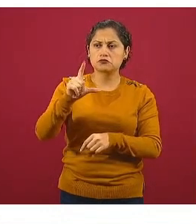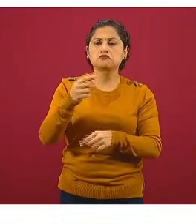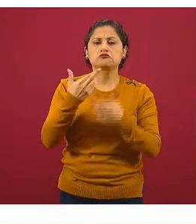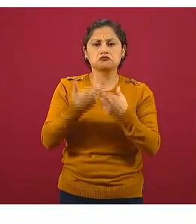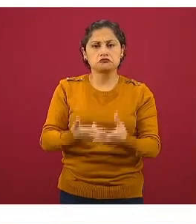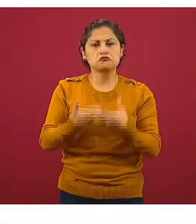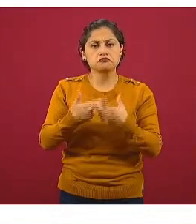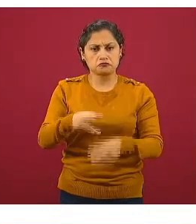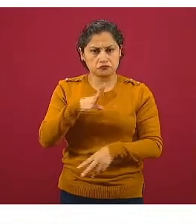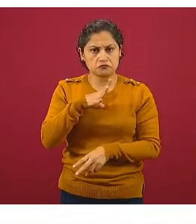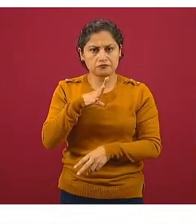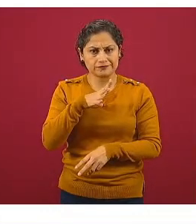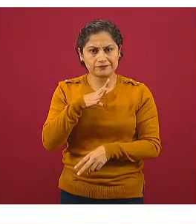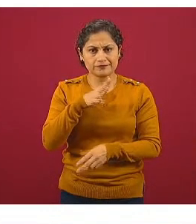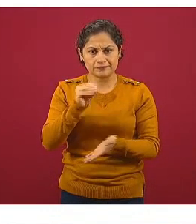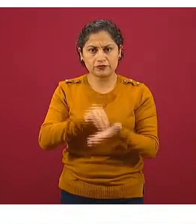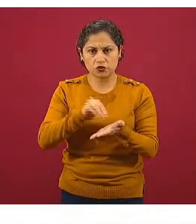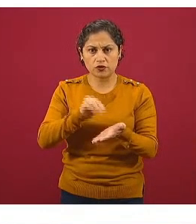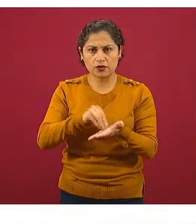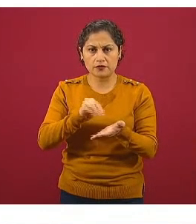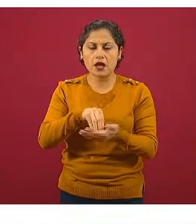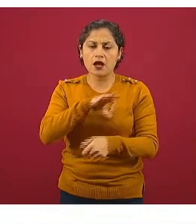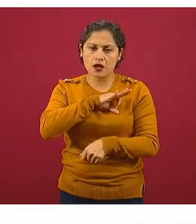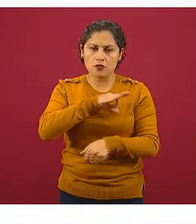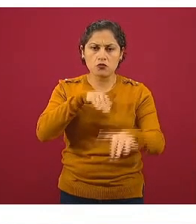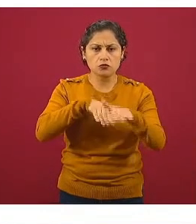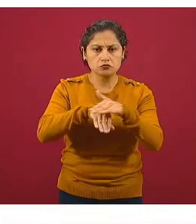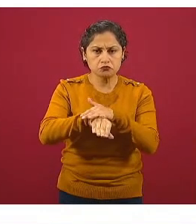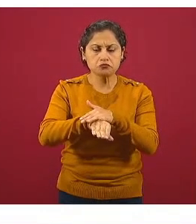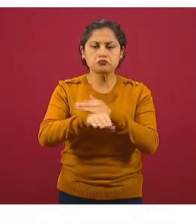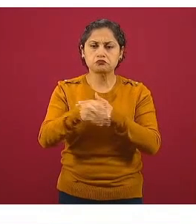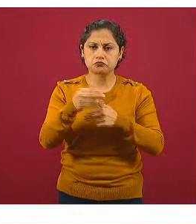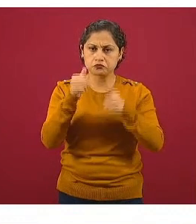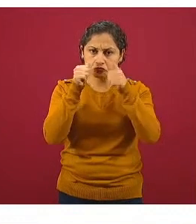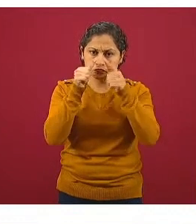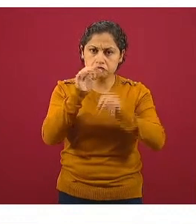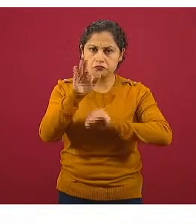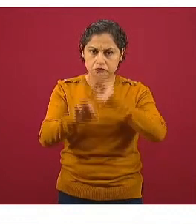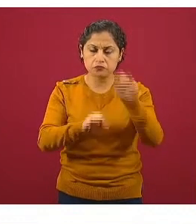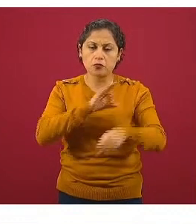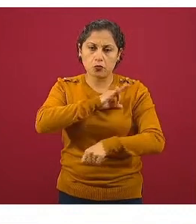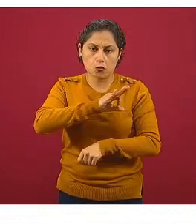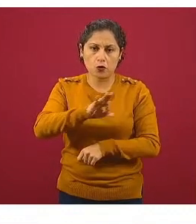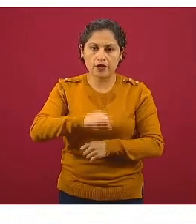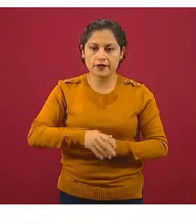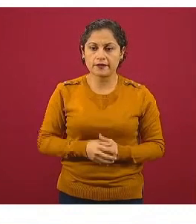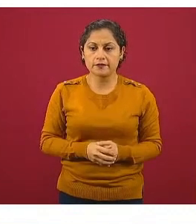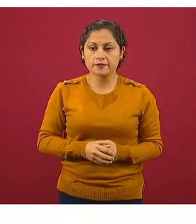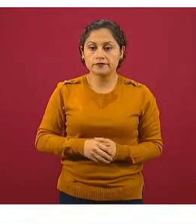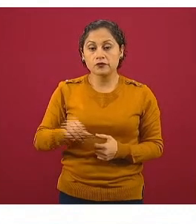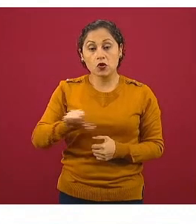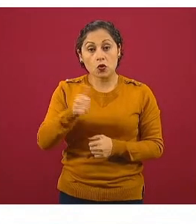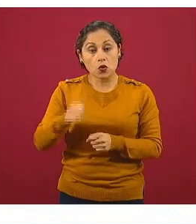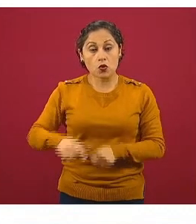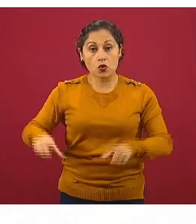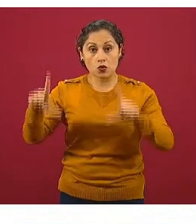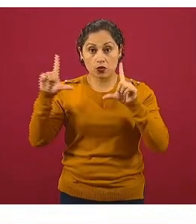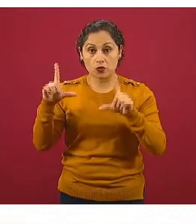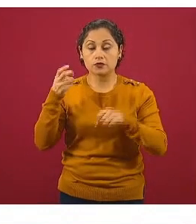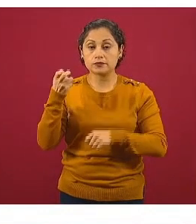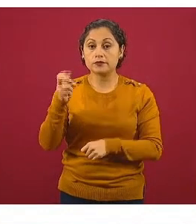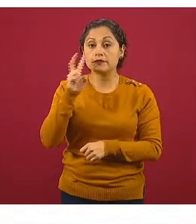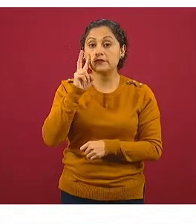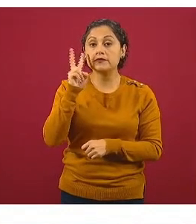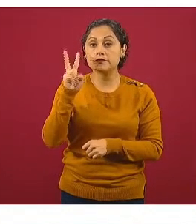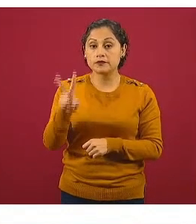de disponibilidad que permite seguir atendiendo y recibiendo pacientes. En la siguiente y última diapositiva vemos la